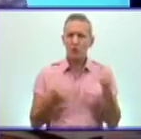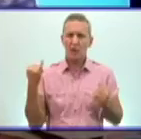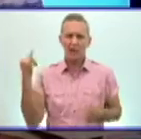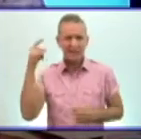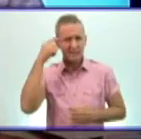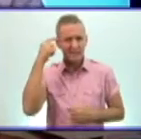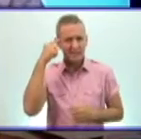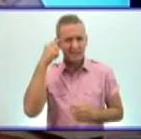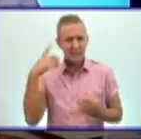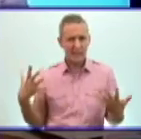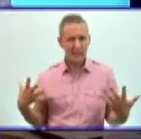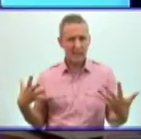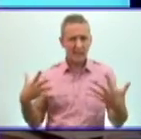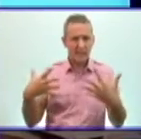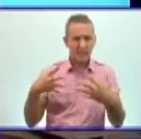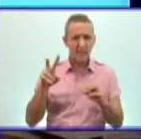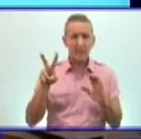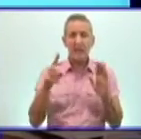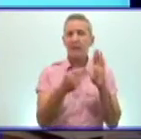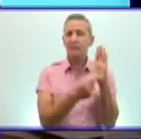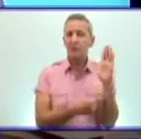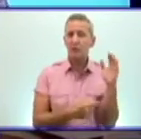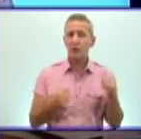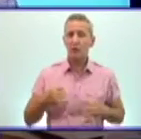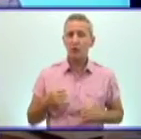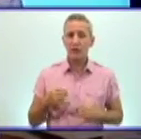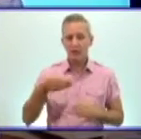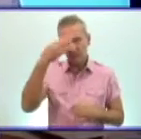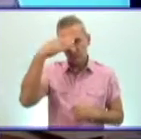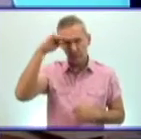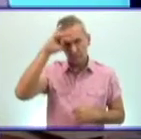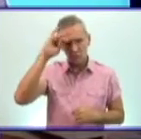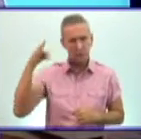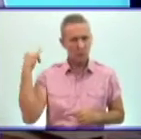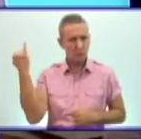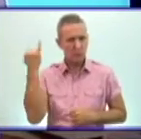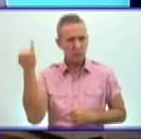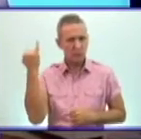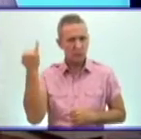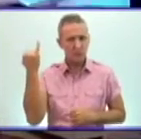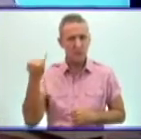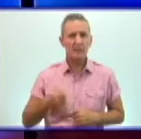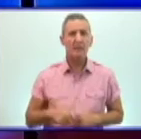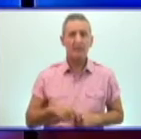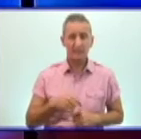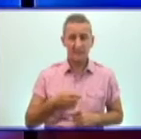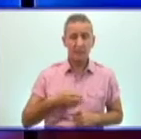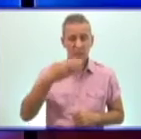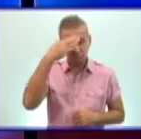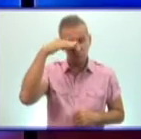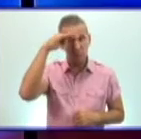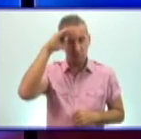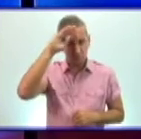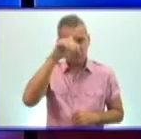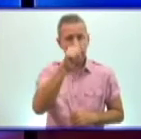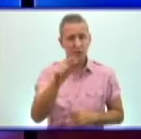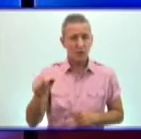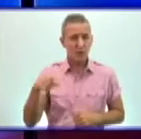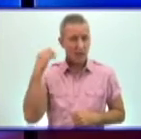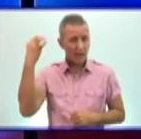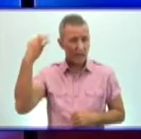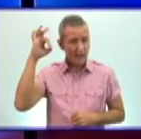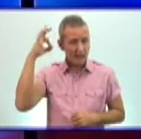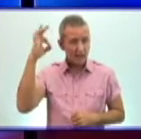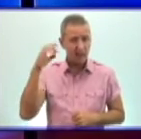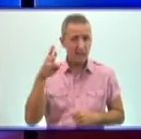articular el patriotismo con el internacionalismo. Estamos siendo patriotas, porque en la lógica revolucionaria de